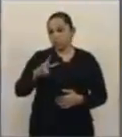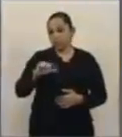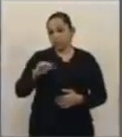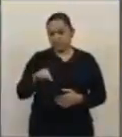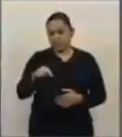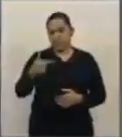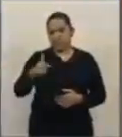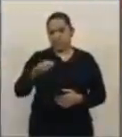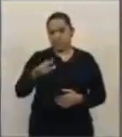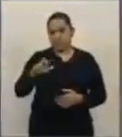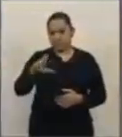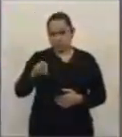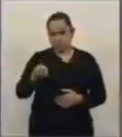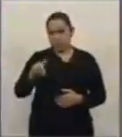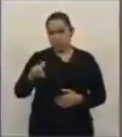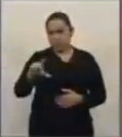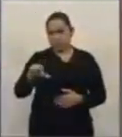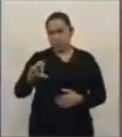Josivani Guerrero de la Cruz,